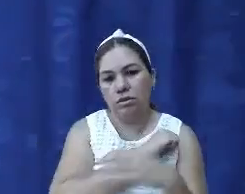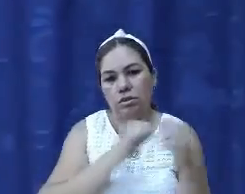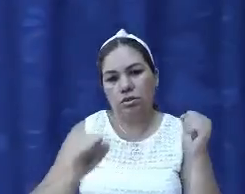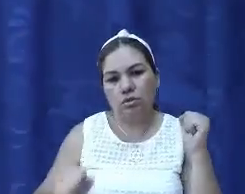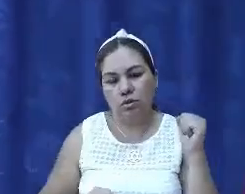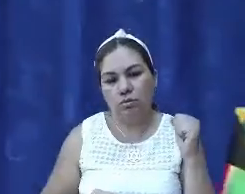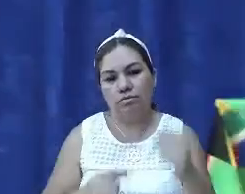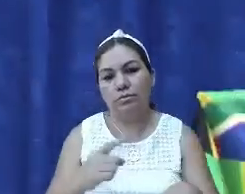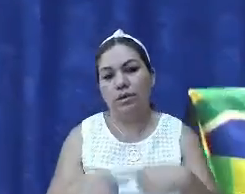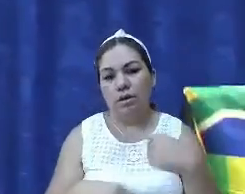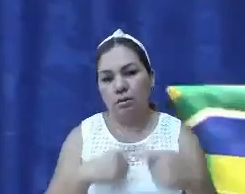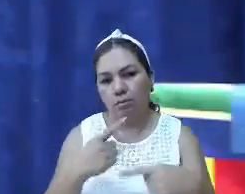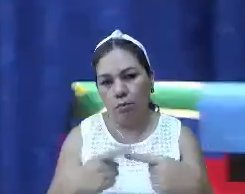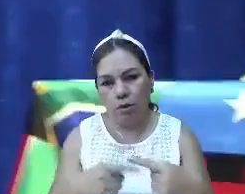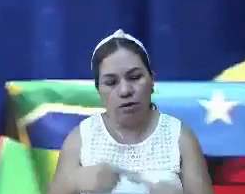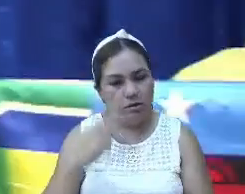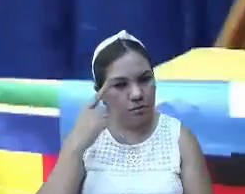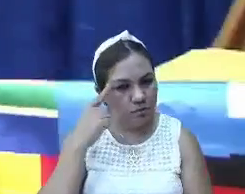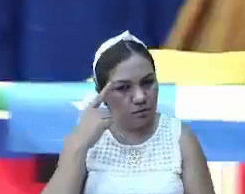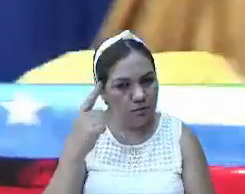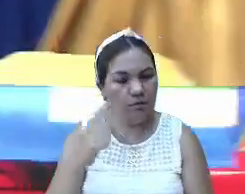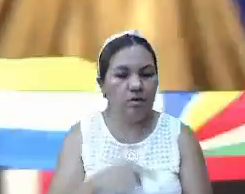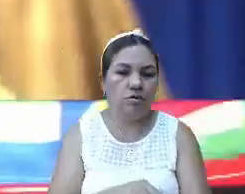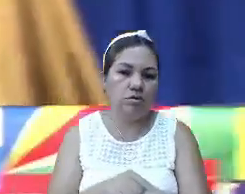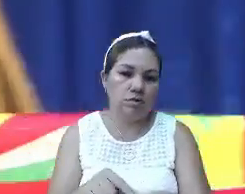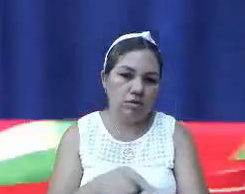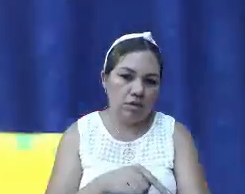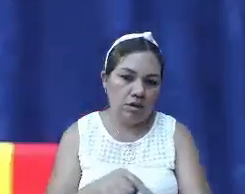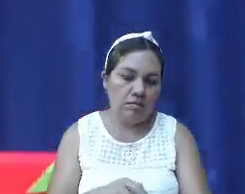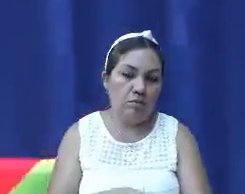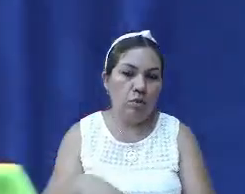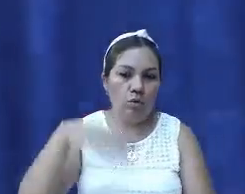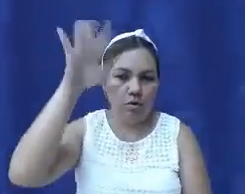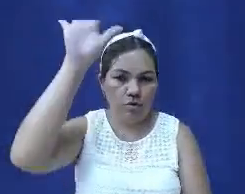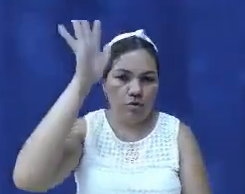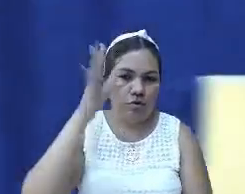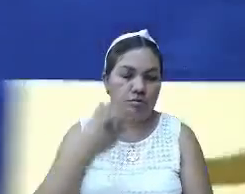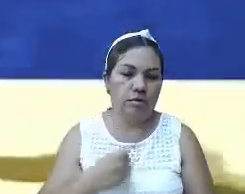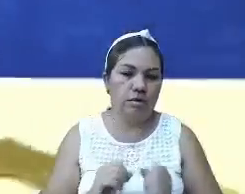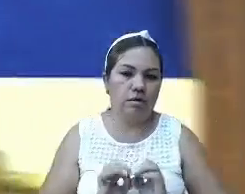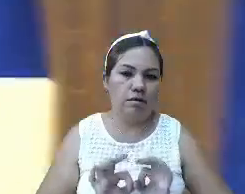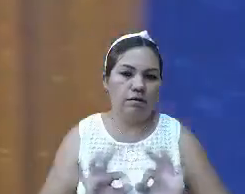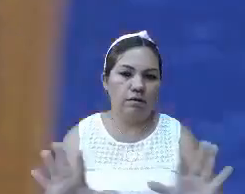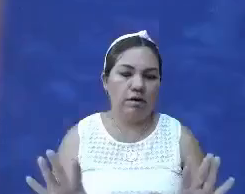Después, con el tiempo, te diste cuenta: ah, era Dios librándote.